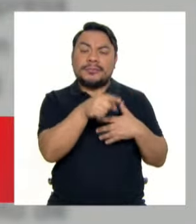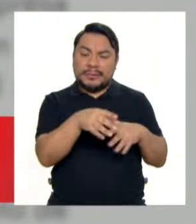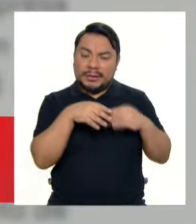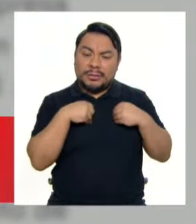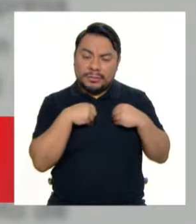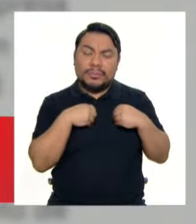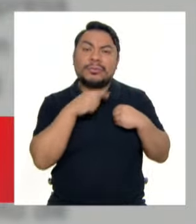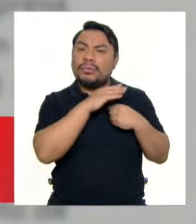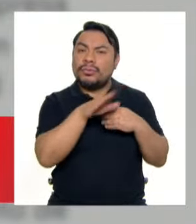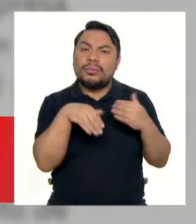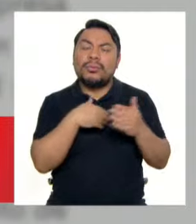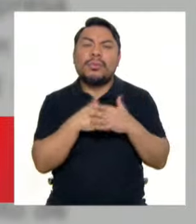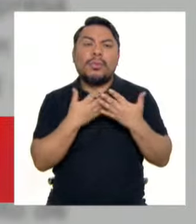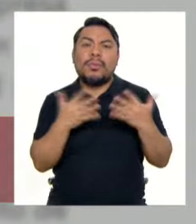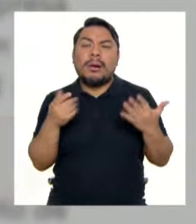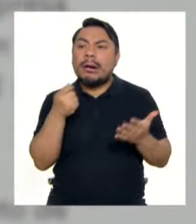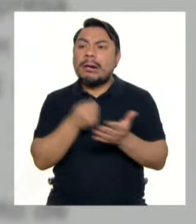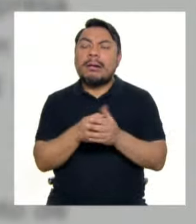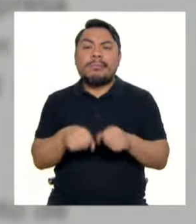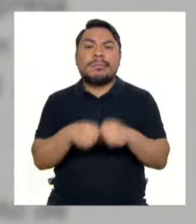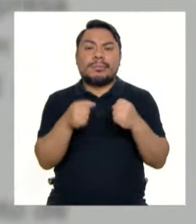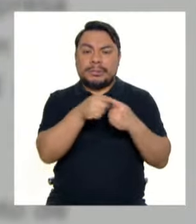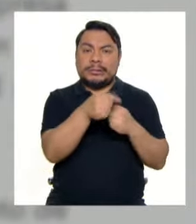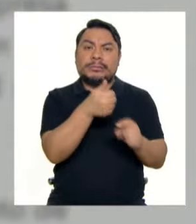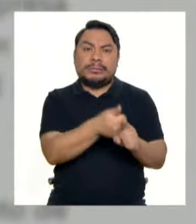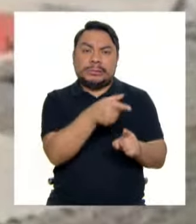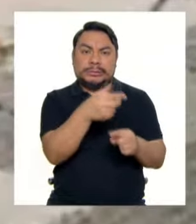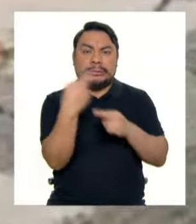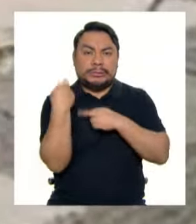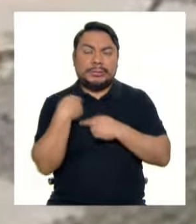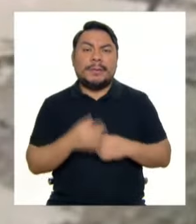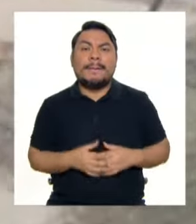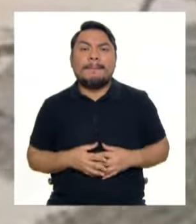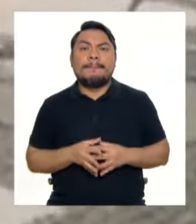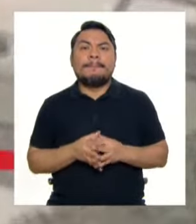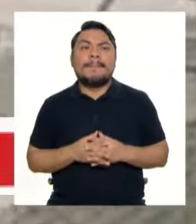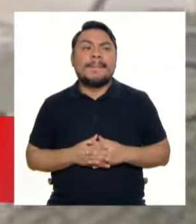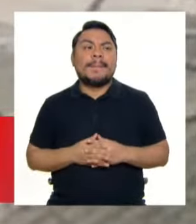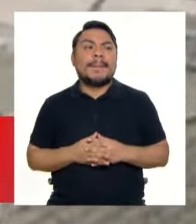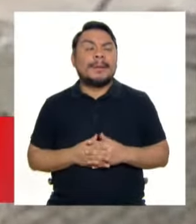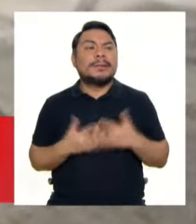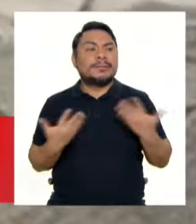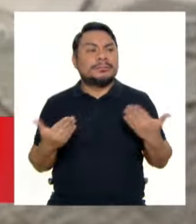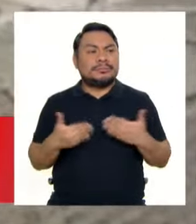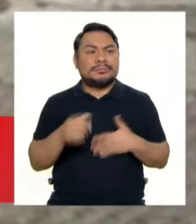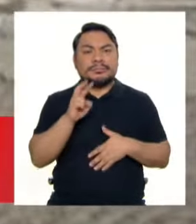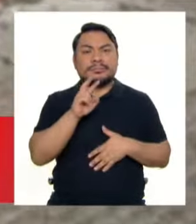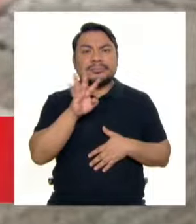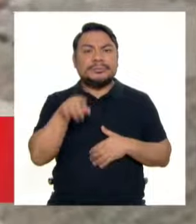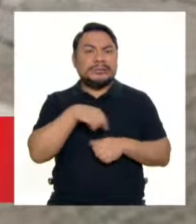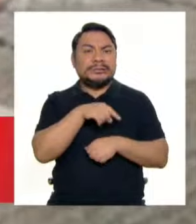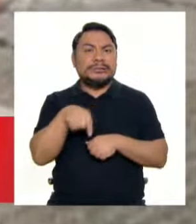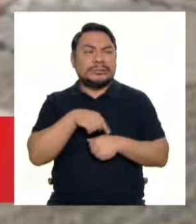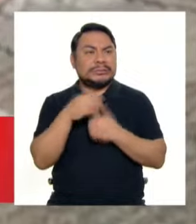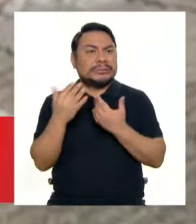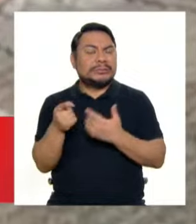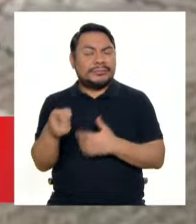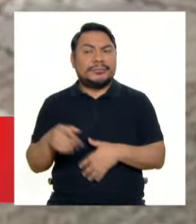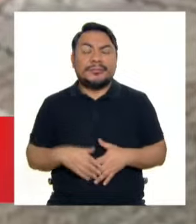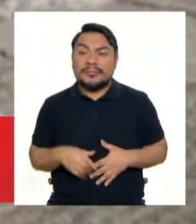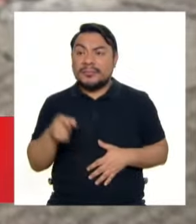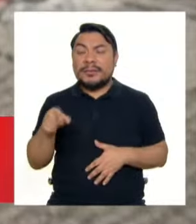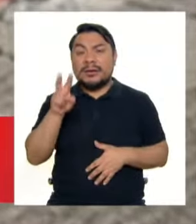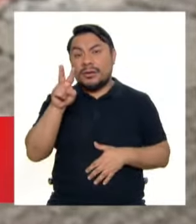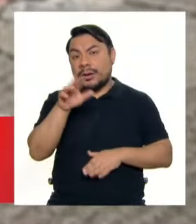asumirá todos los daños materiales bueno han transcurrido casi 24 horas porque este hecho ocurrió a las